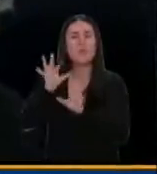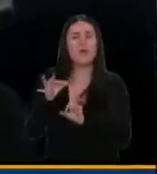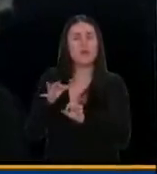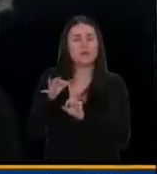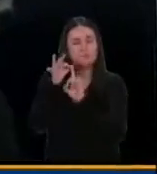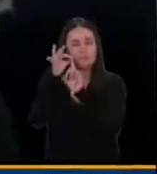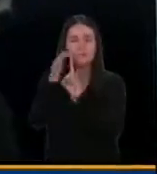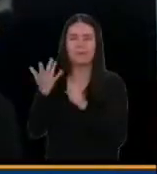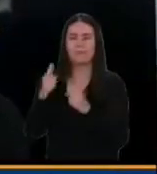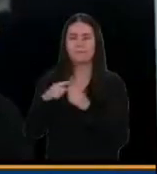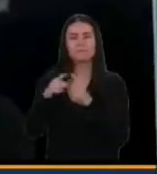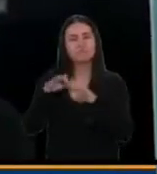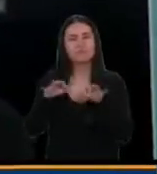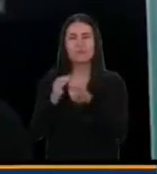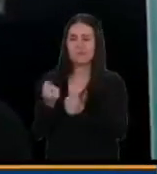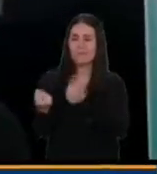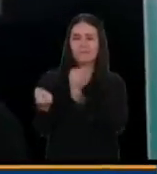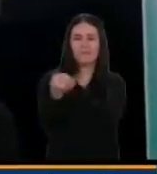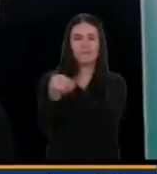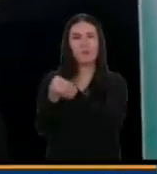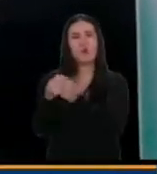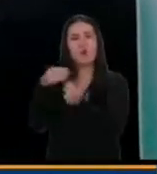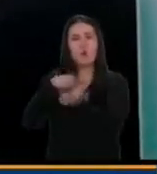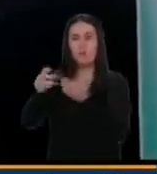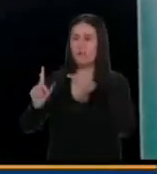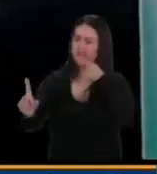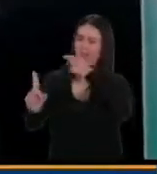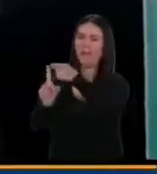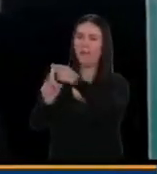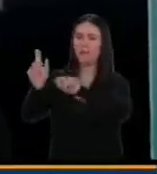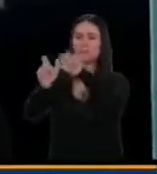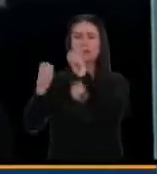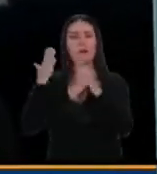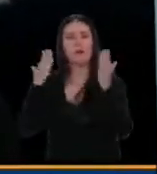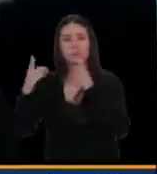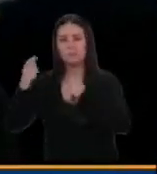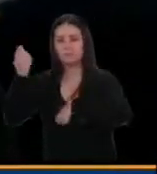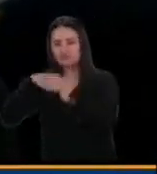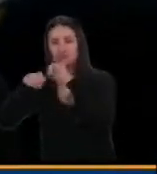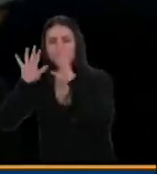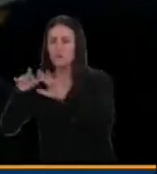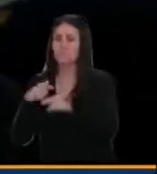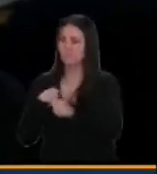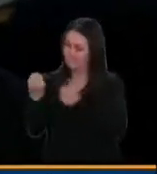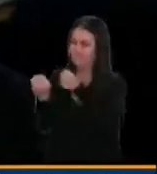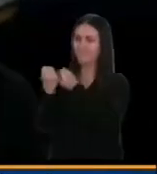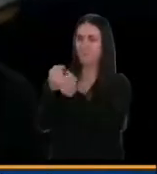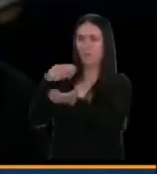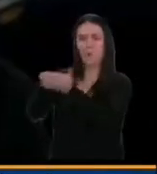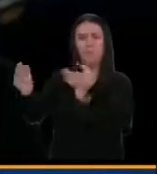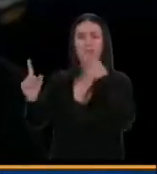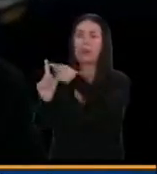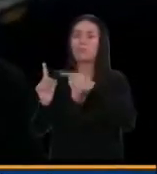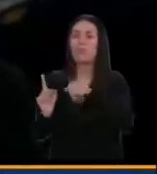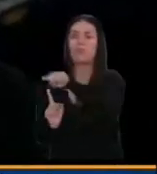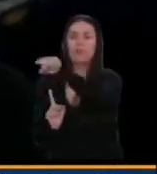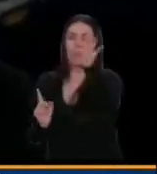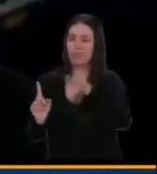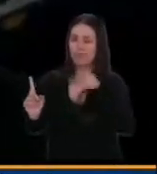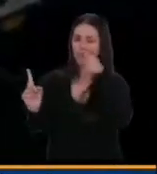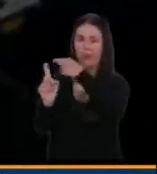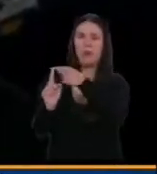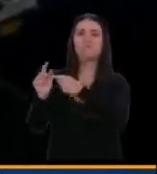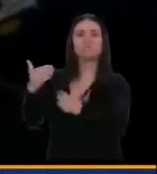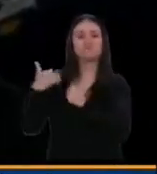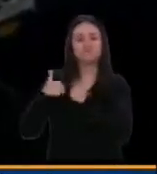de apoyar la compra directa a los campesinos y a las asociaciones mutuales a los